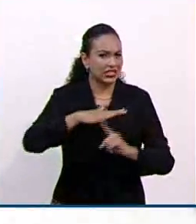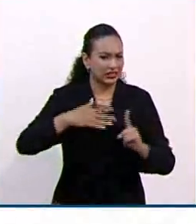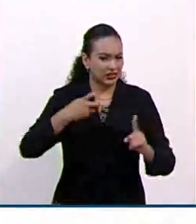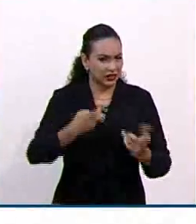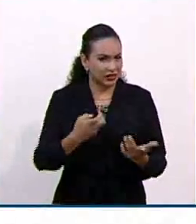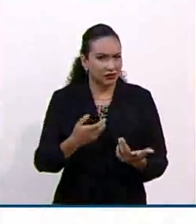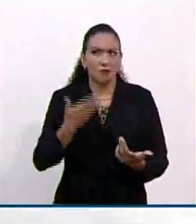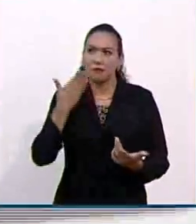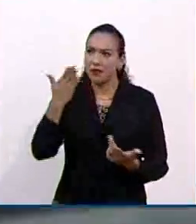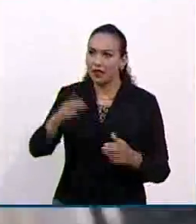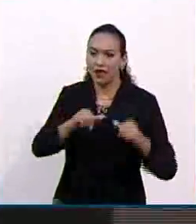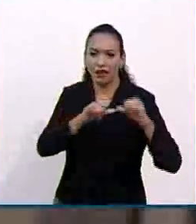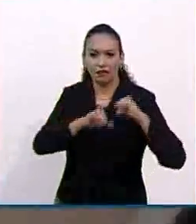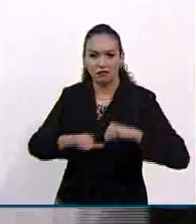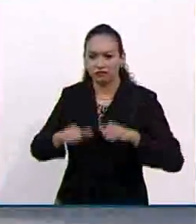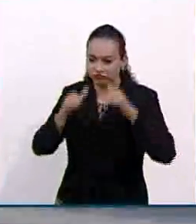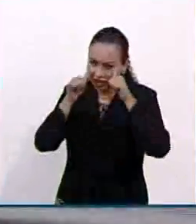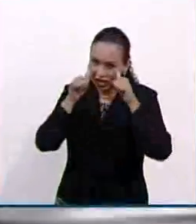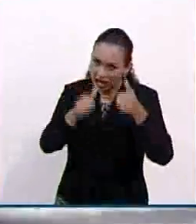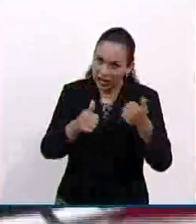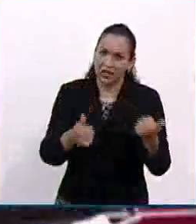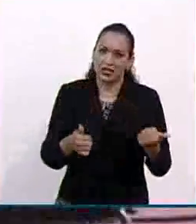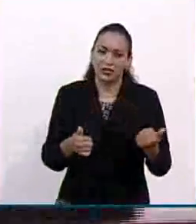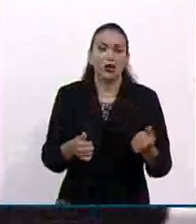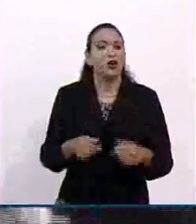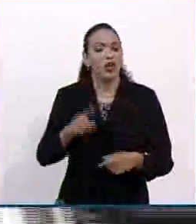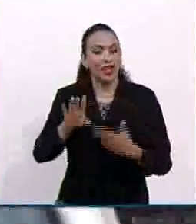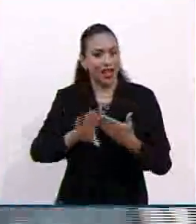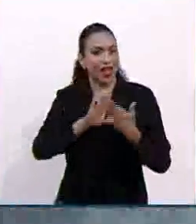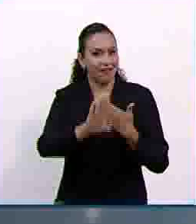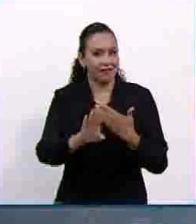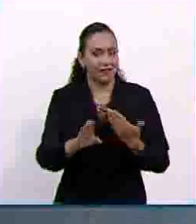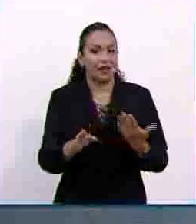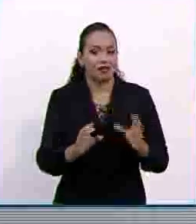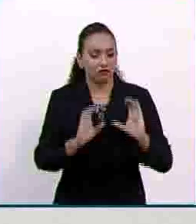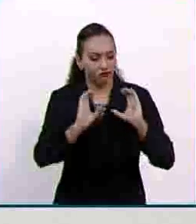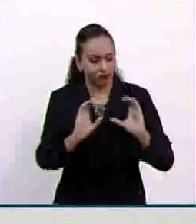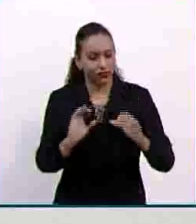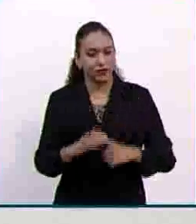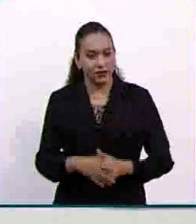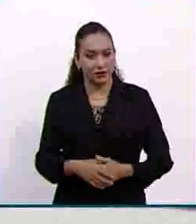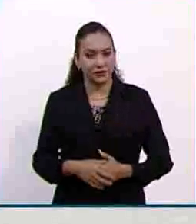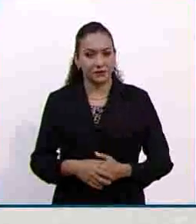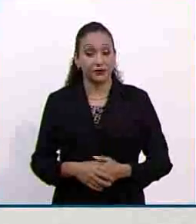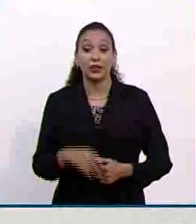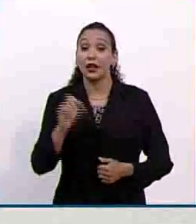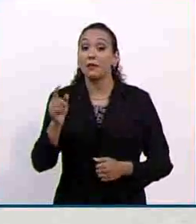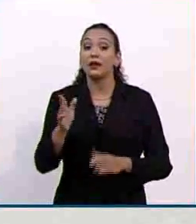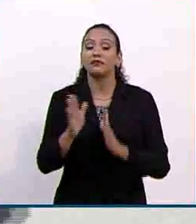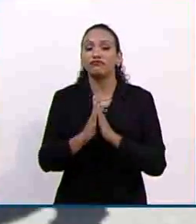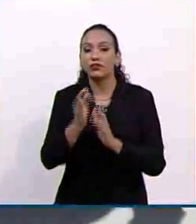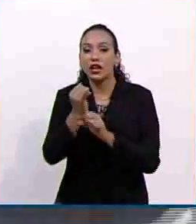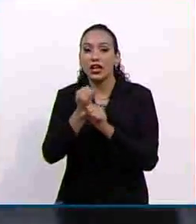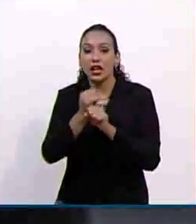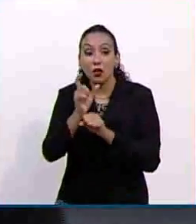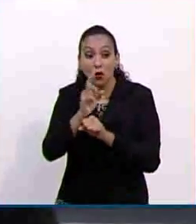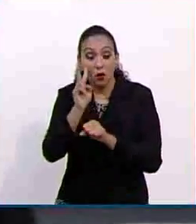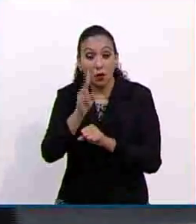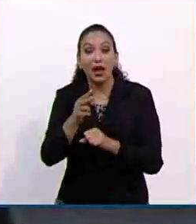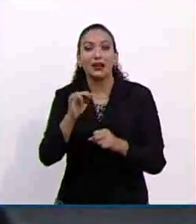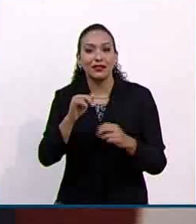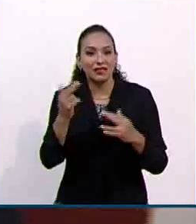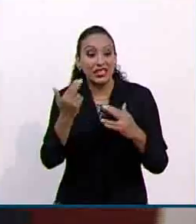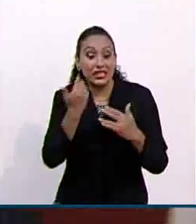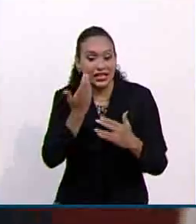las autoridades para que continúen fortaleciendo las medidas de prevención, además que investiguen y sancionen los hechos de